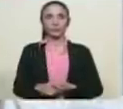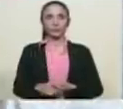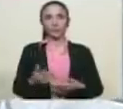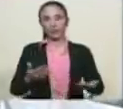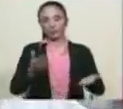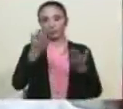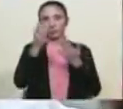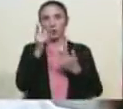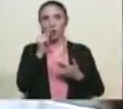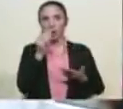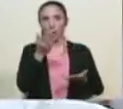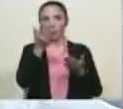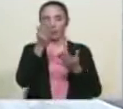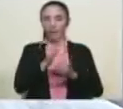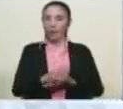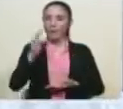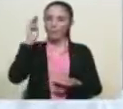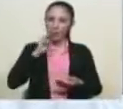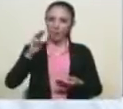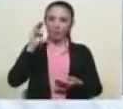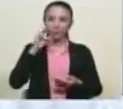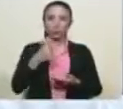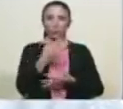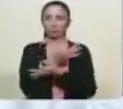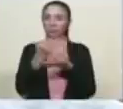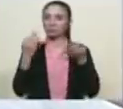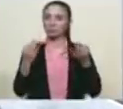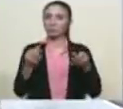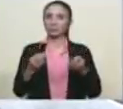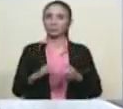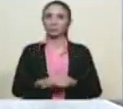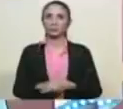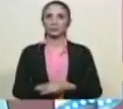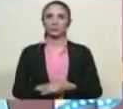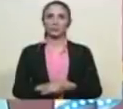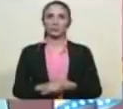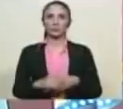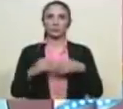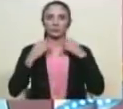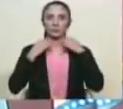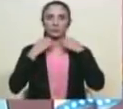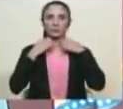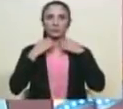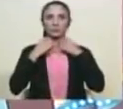como el maestro Orlando Pérez. El